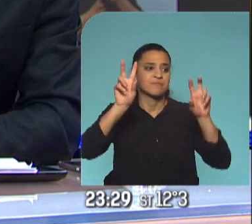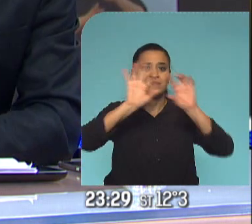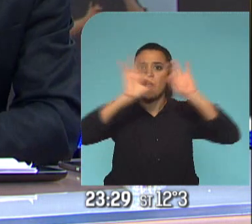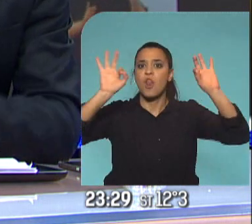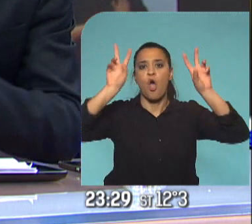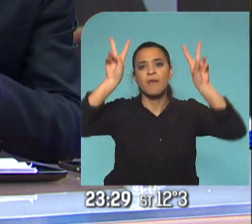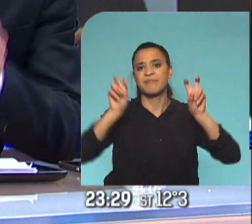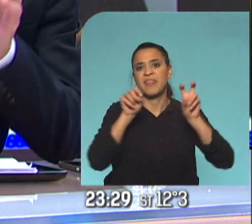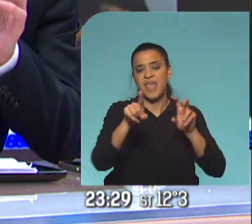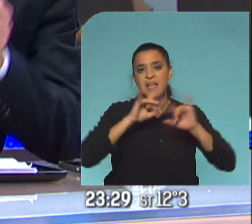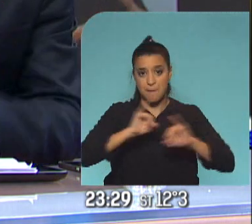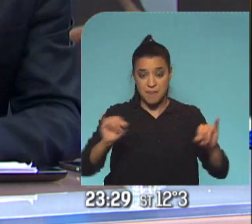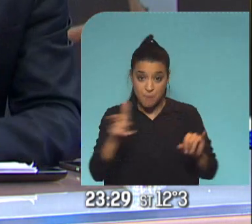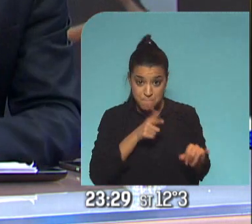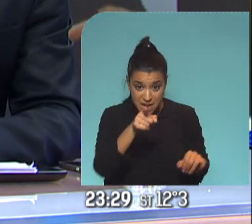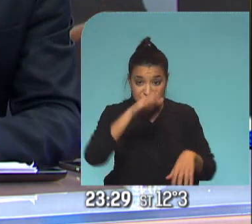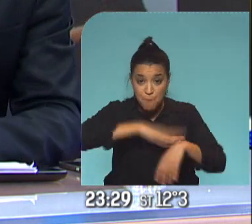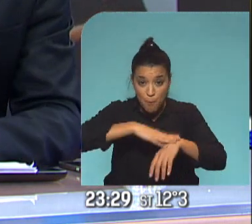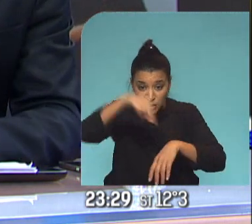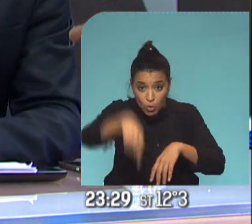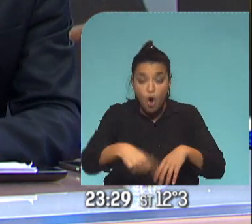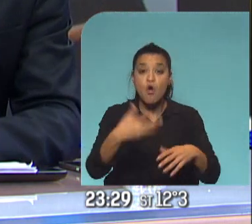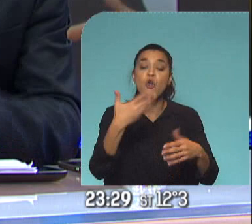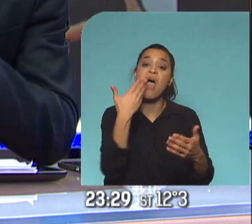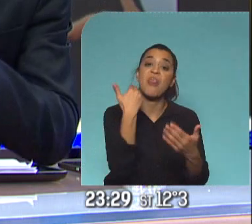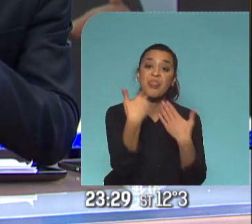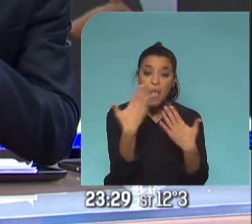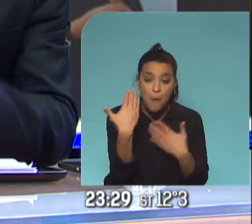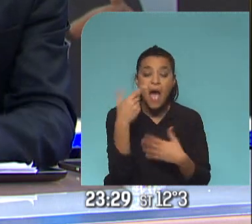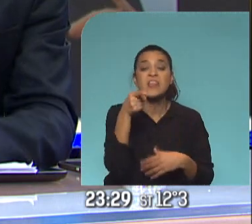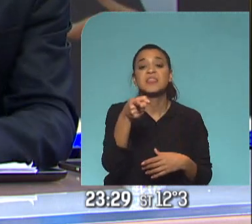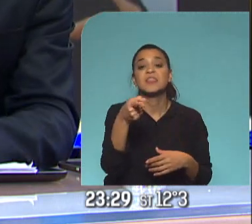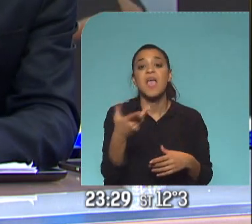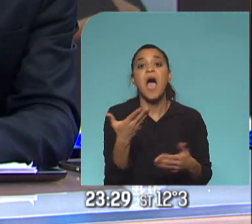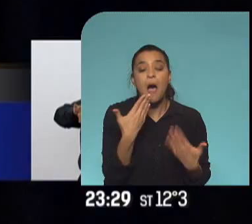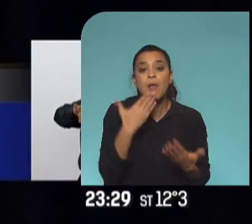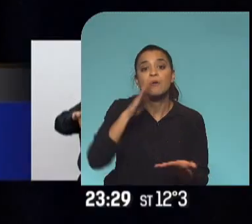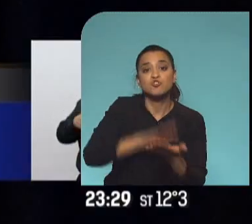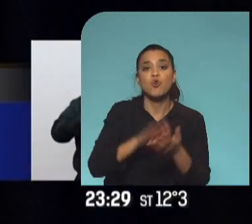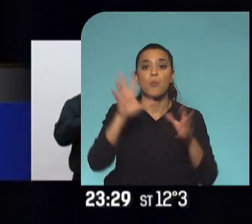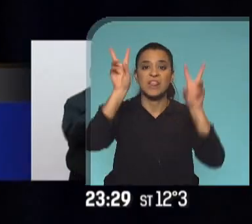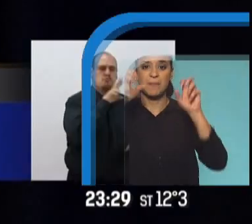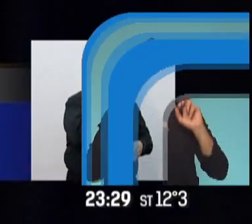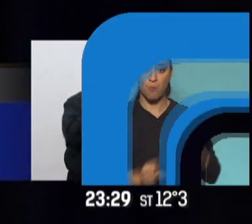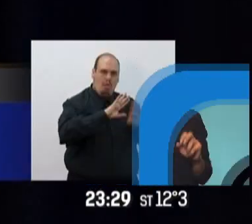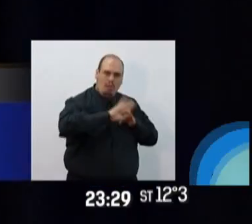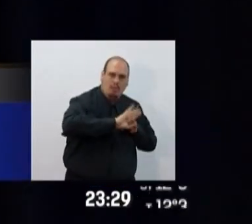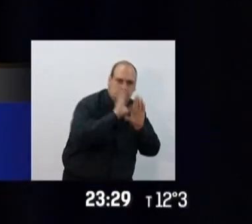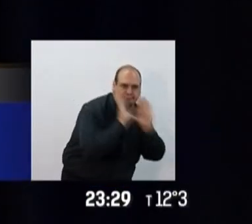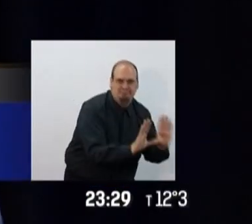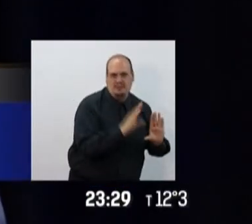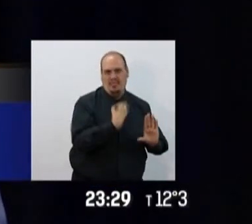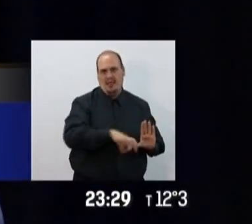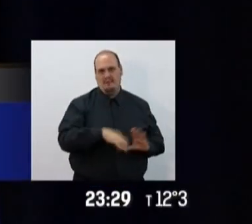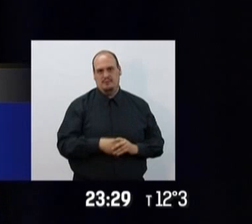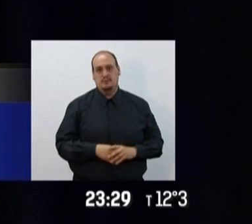de uno de los candidatos. Si les parece, el momento en el debate presidencial donde se habló sobre el aborto. El año pasado